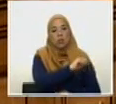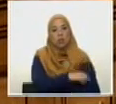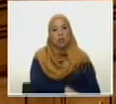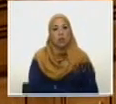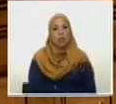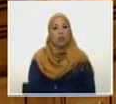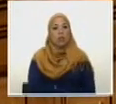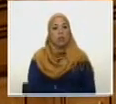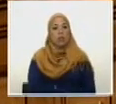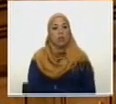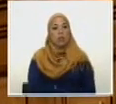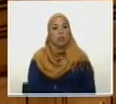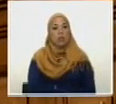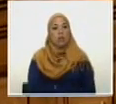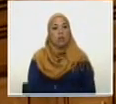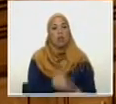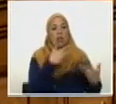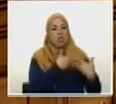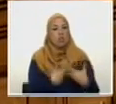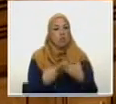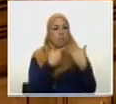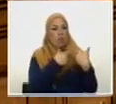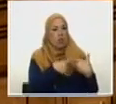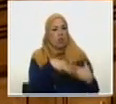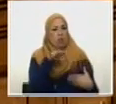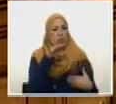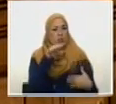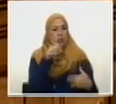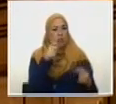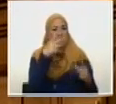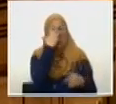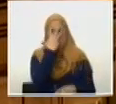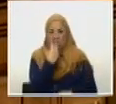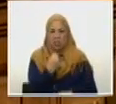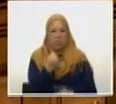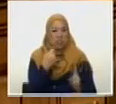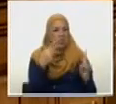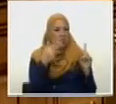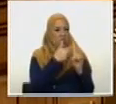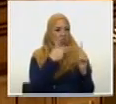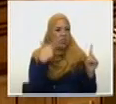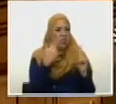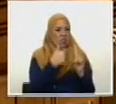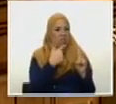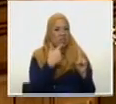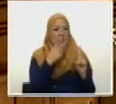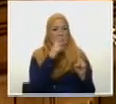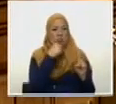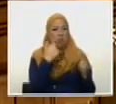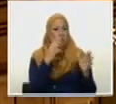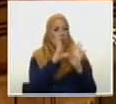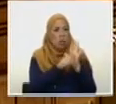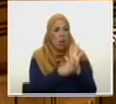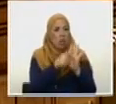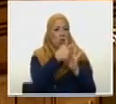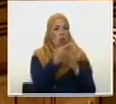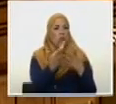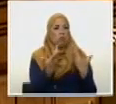A ese imperio inmoral, infeliz, asesino, sátrapa, chupasangre,